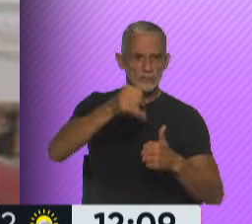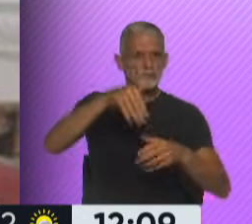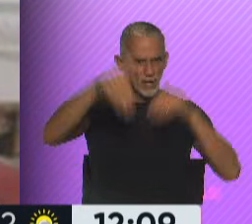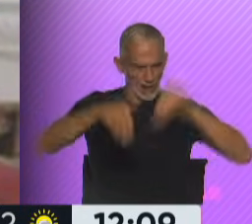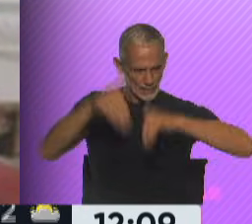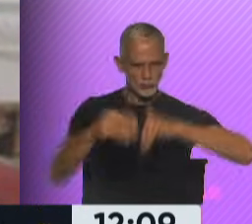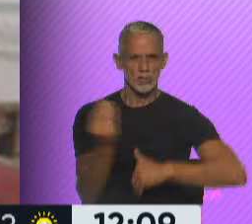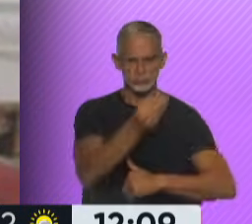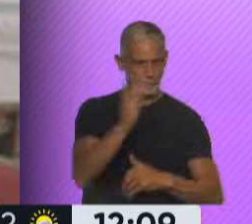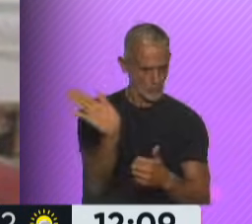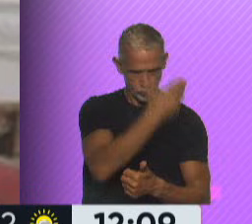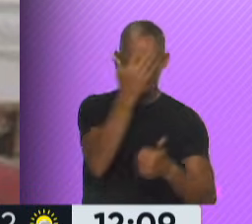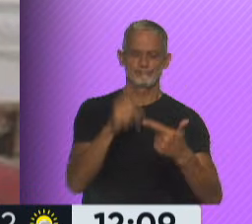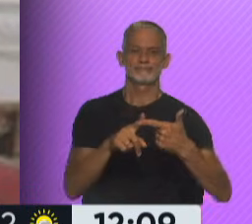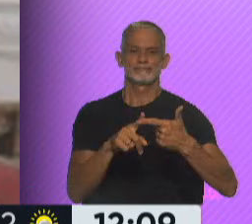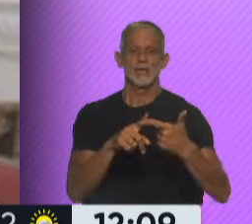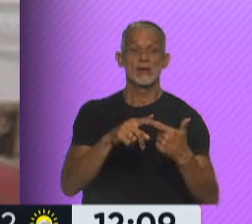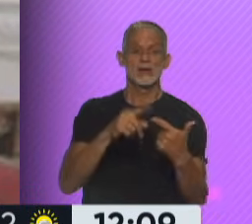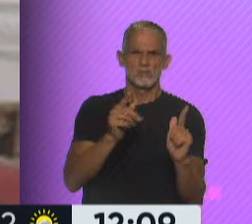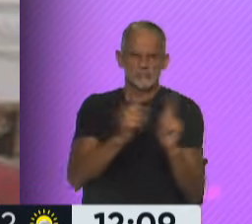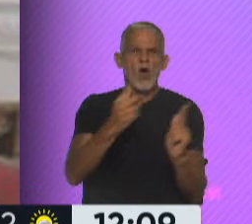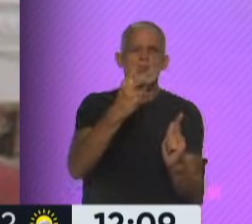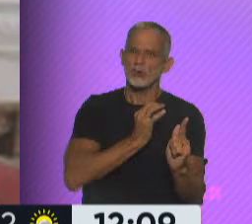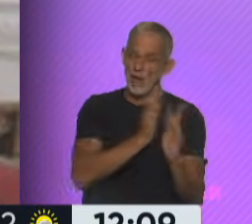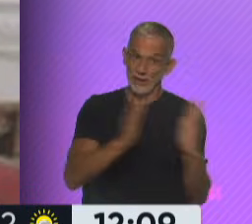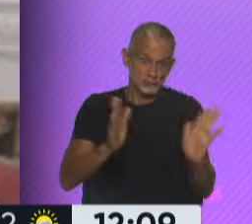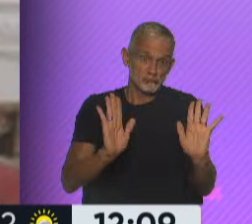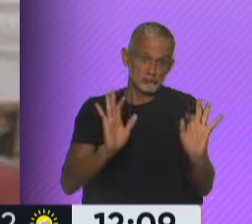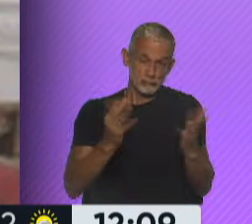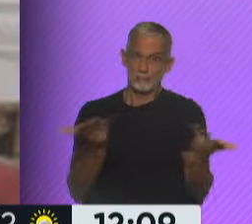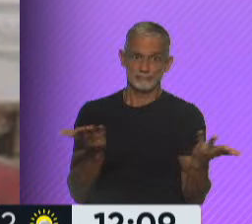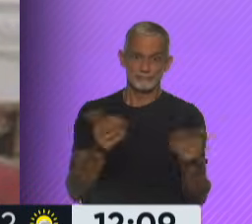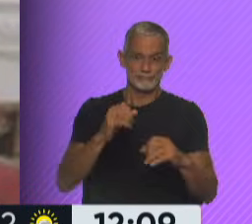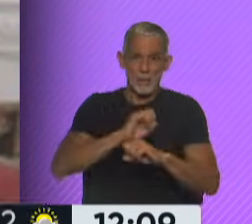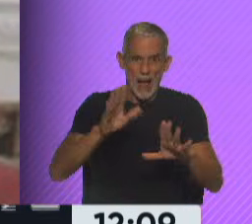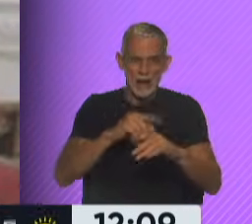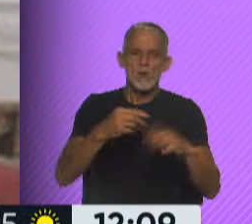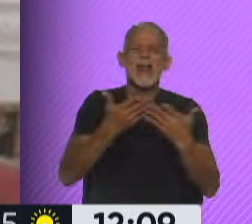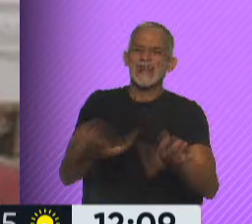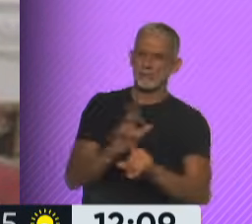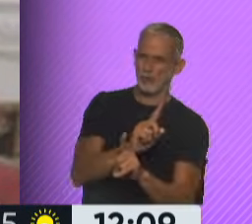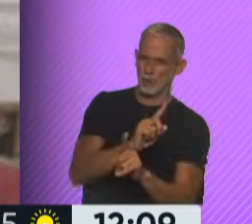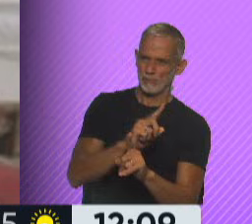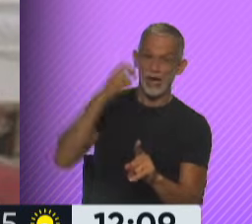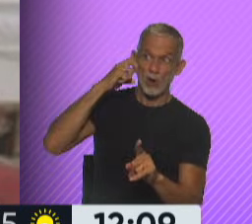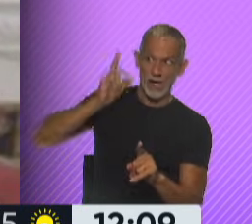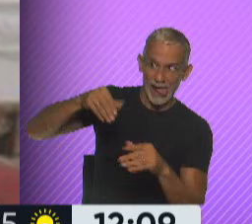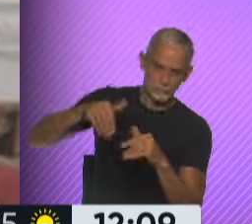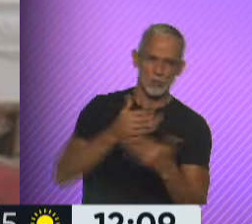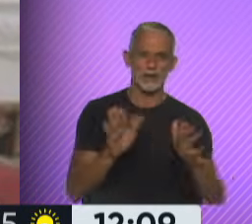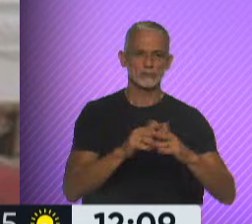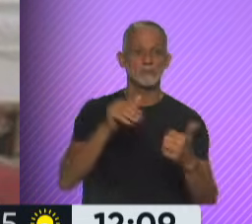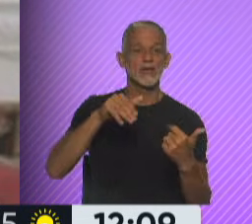votado. Afuera. Duró 2 años, justamente por esto, por incapacidad moral. Renunció antes de que el Congreso vote.